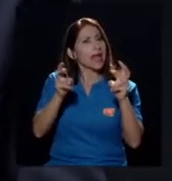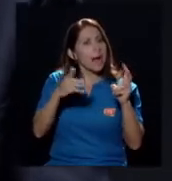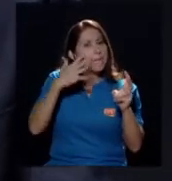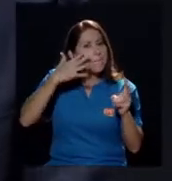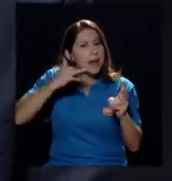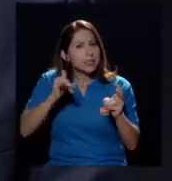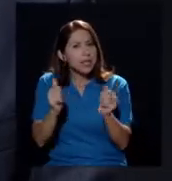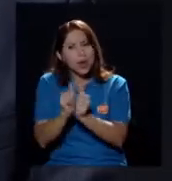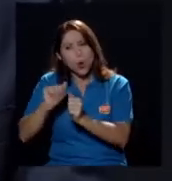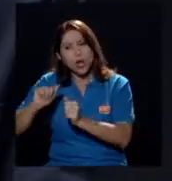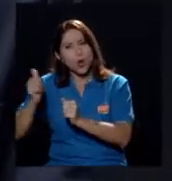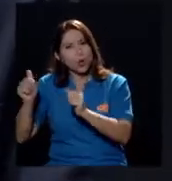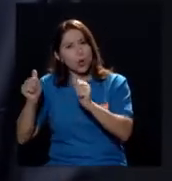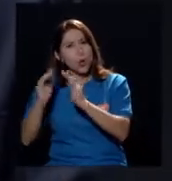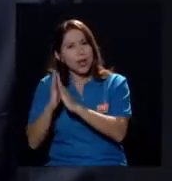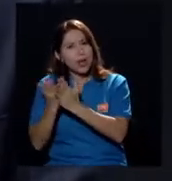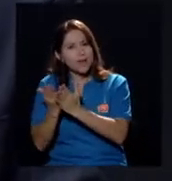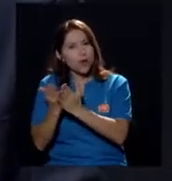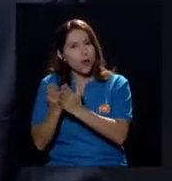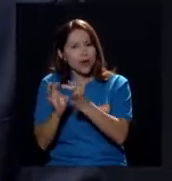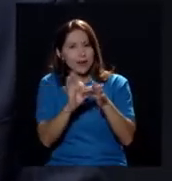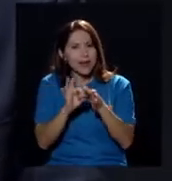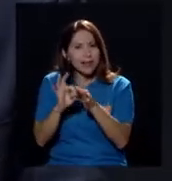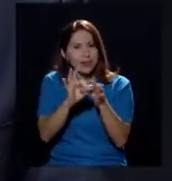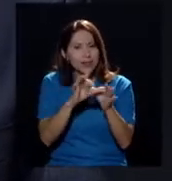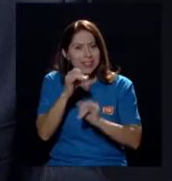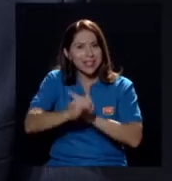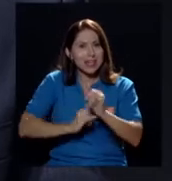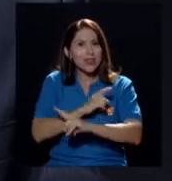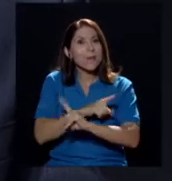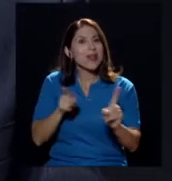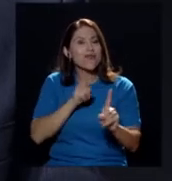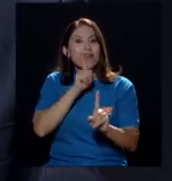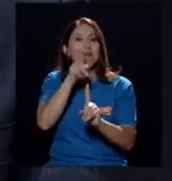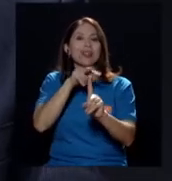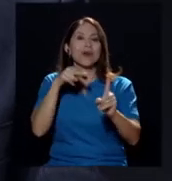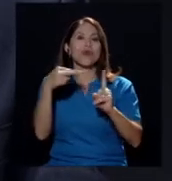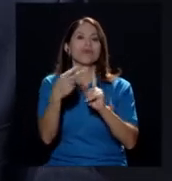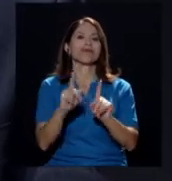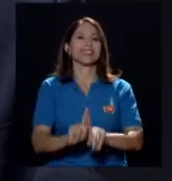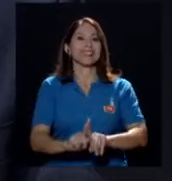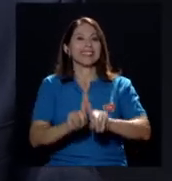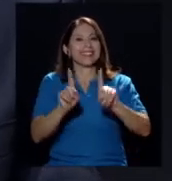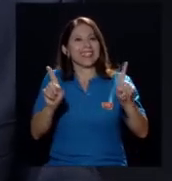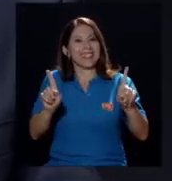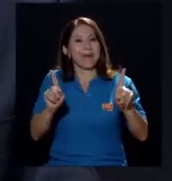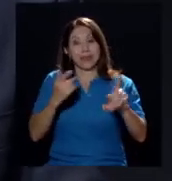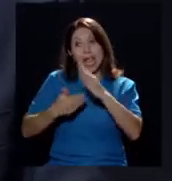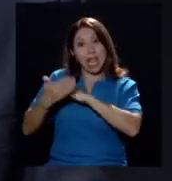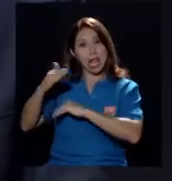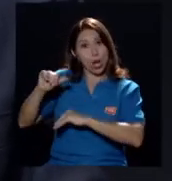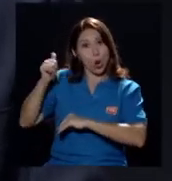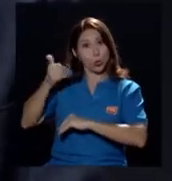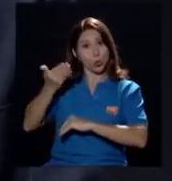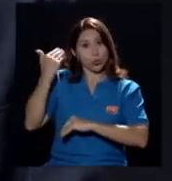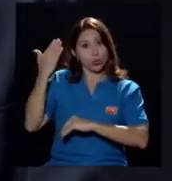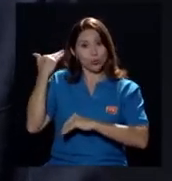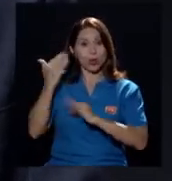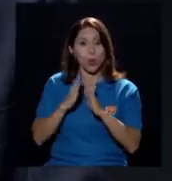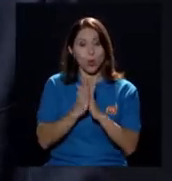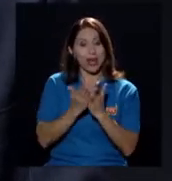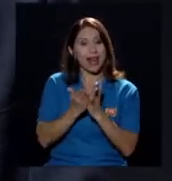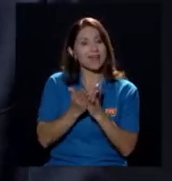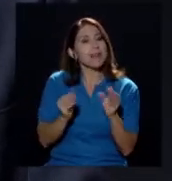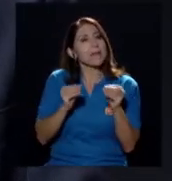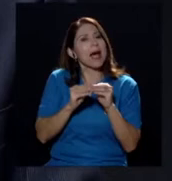son las relaciones internacionales pero sin embargo tiene una perspectiva muy distinta el otro era un libro esencialmente